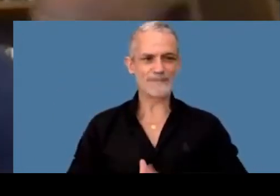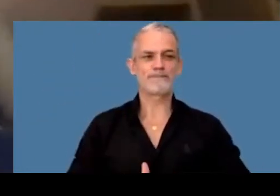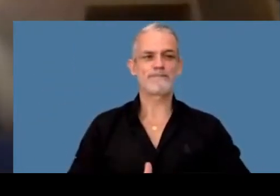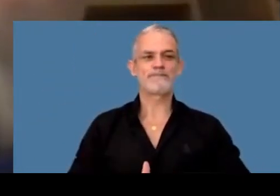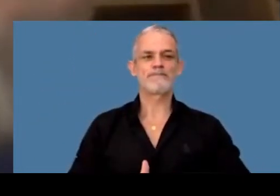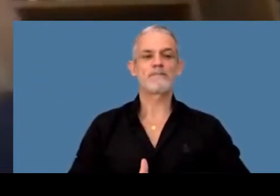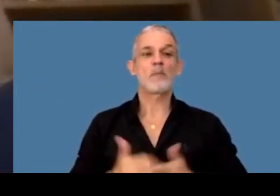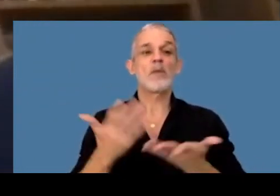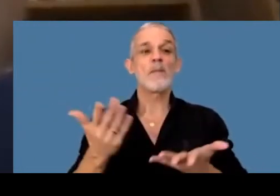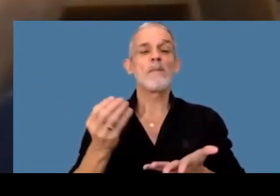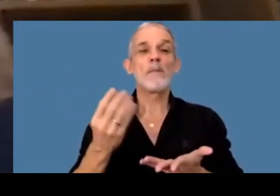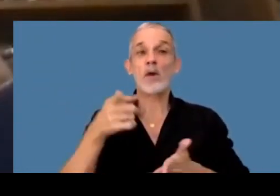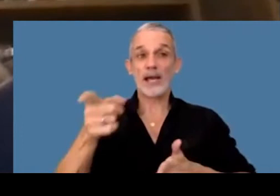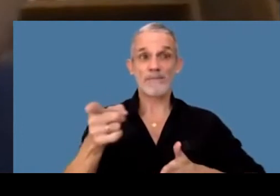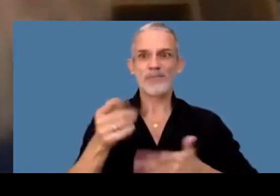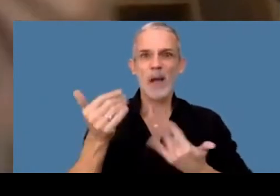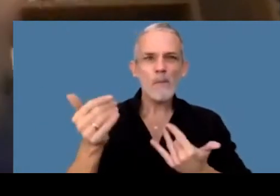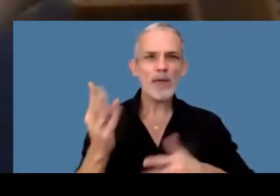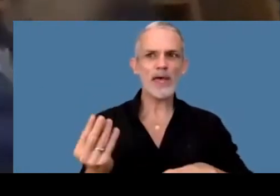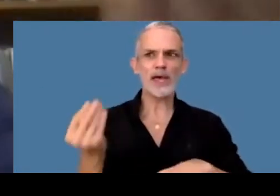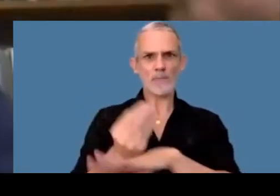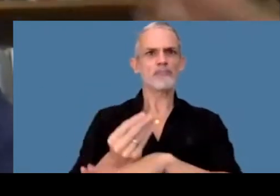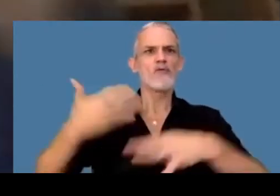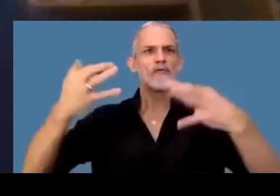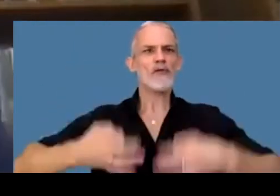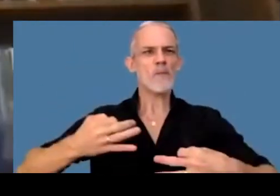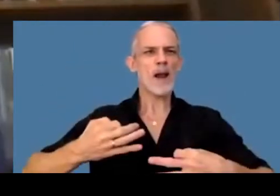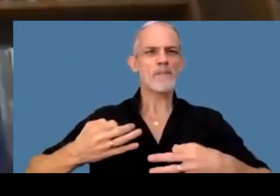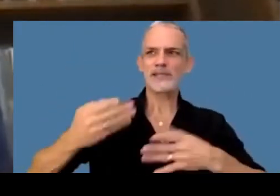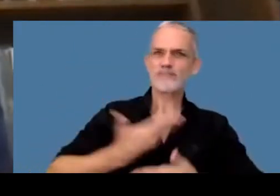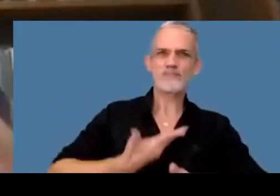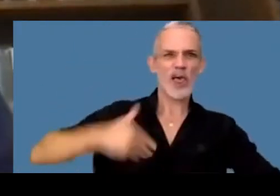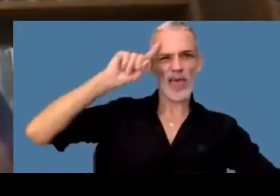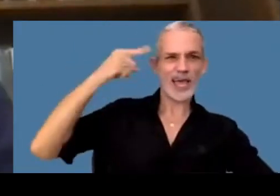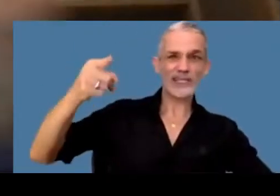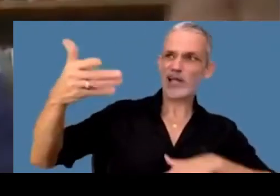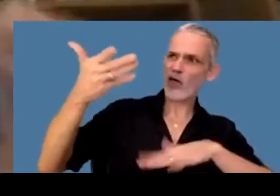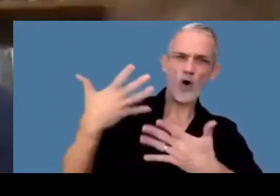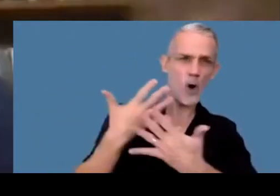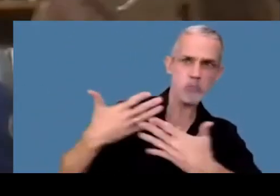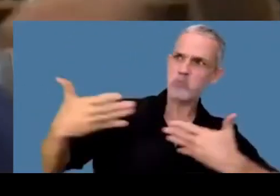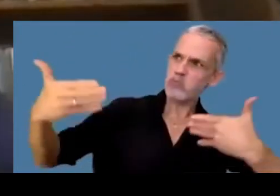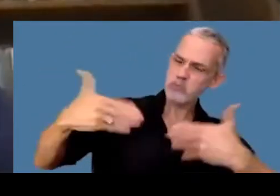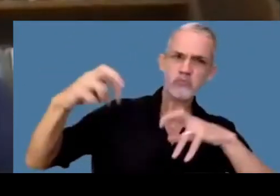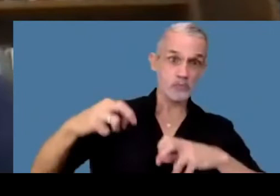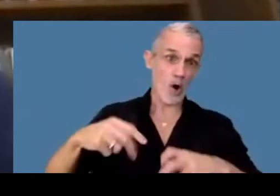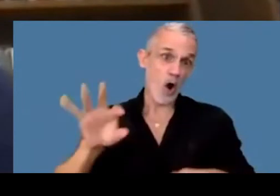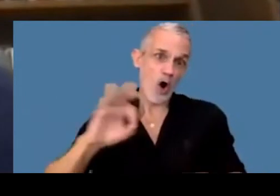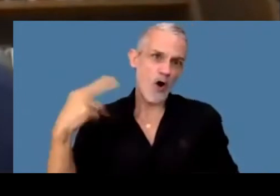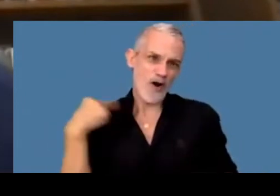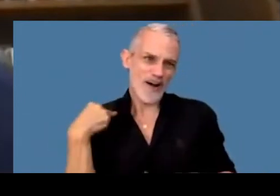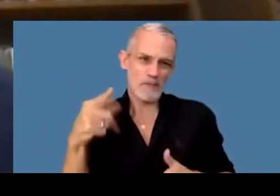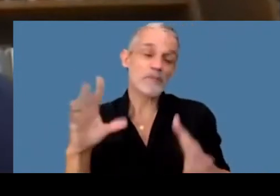porque va a ser el que va a poder representar formalmente ante el Estado y ante los empleadores. En el caso de ustedes van